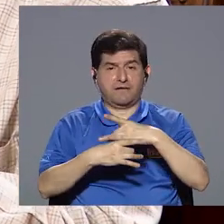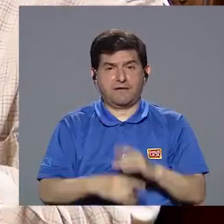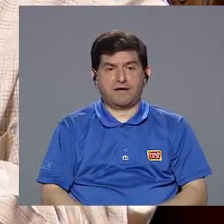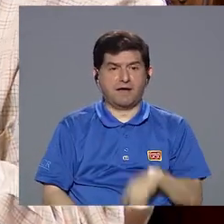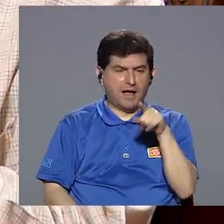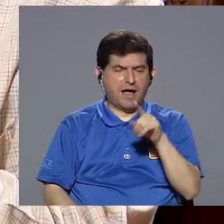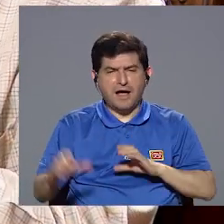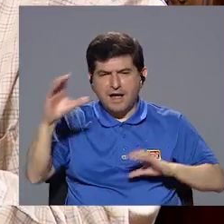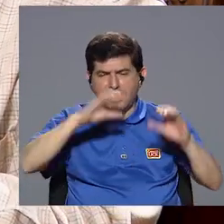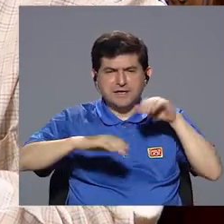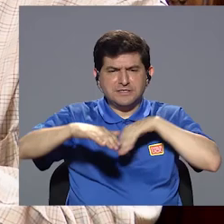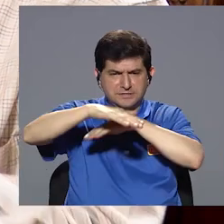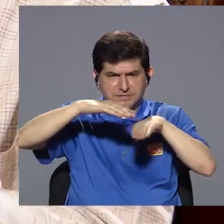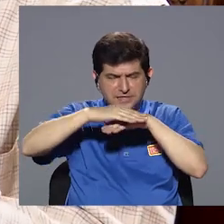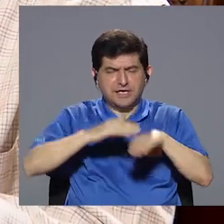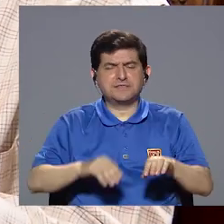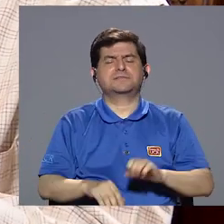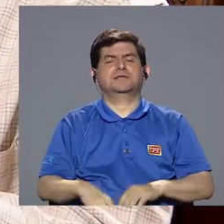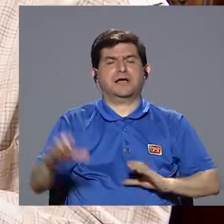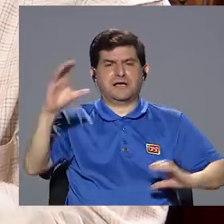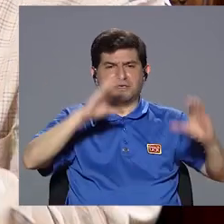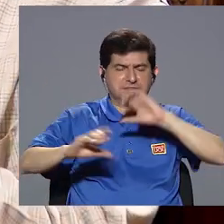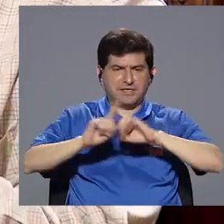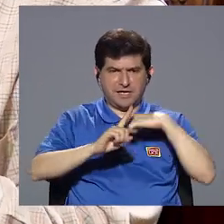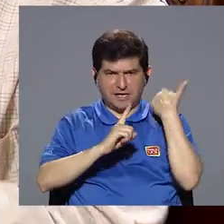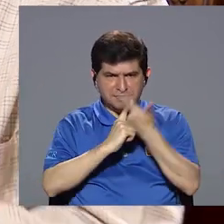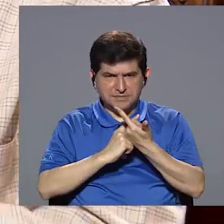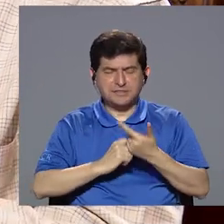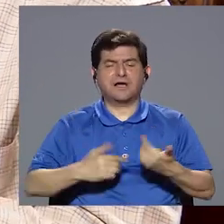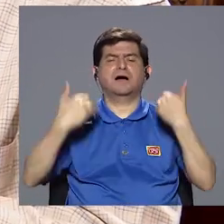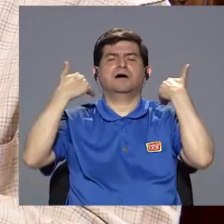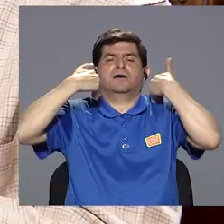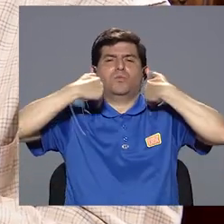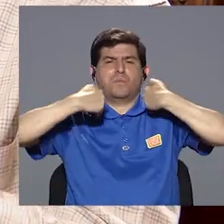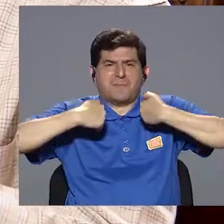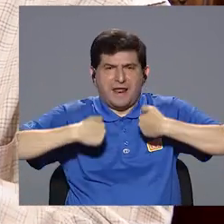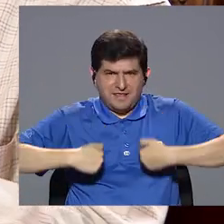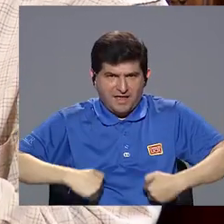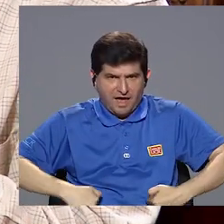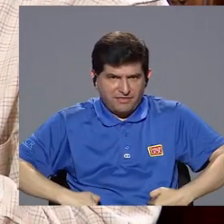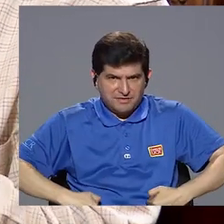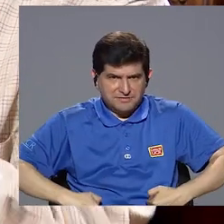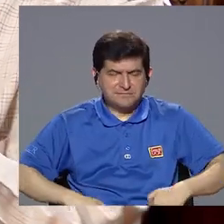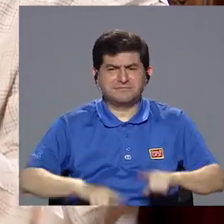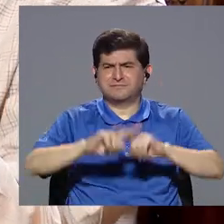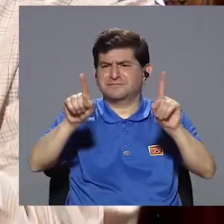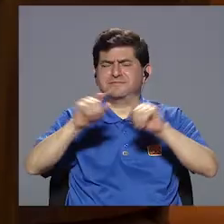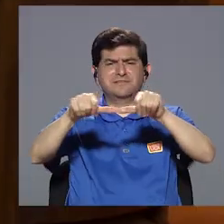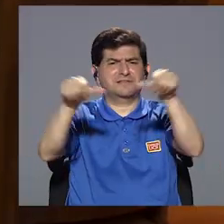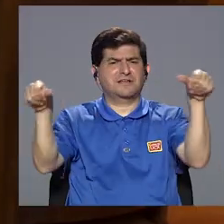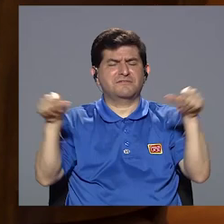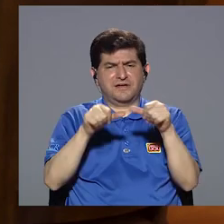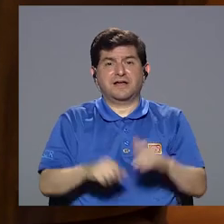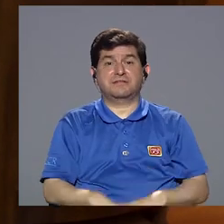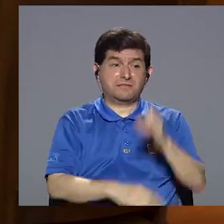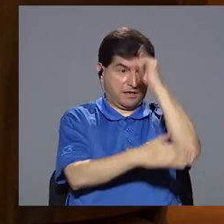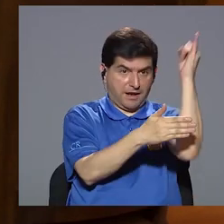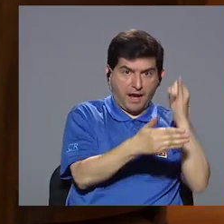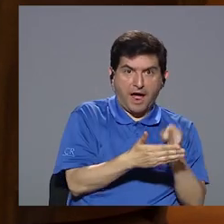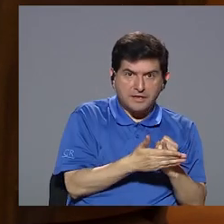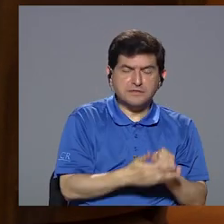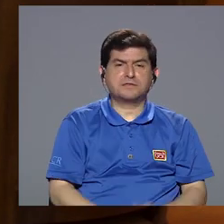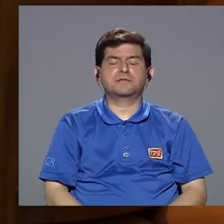se han cultivado las ciencias básicas las ciencias sociales las humanidades diferentes ámbitos de las artes